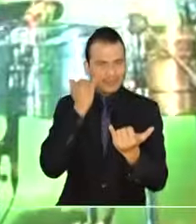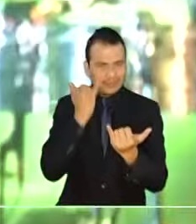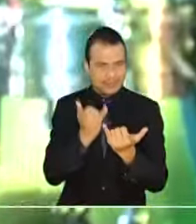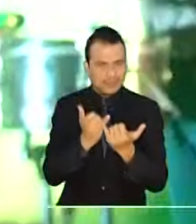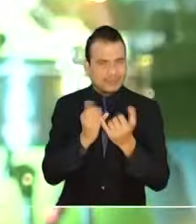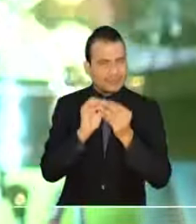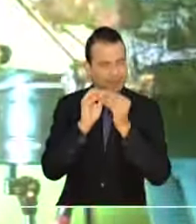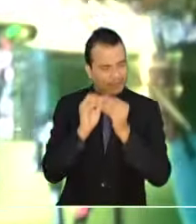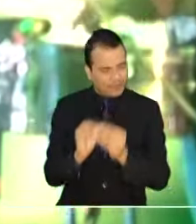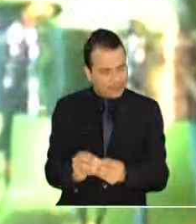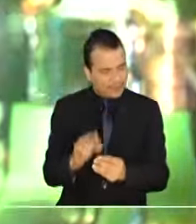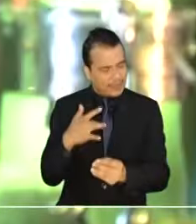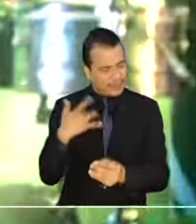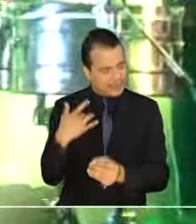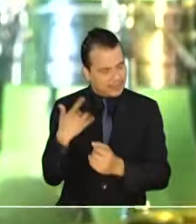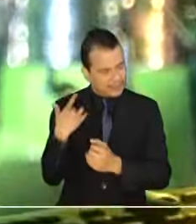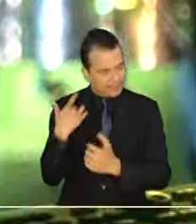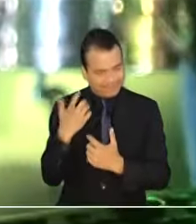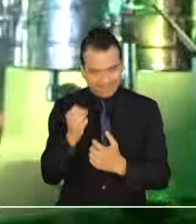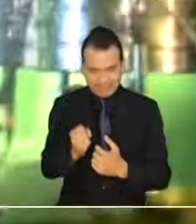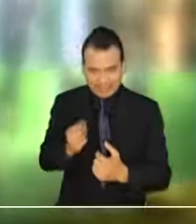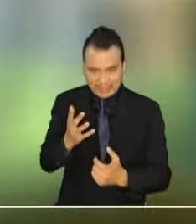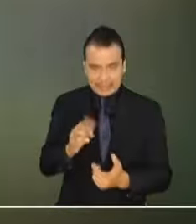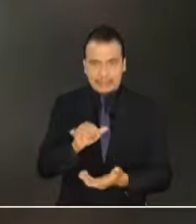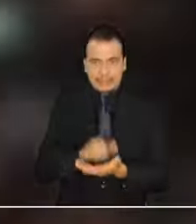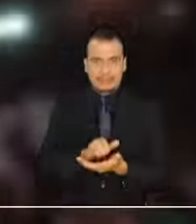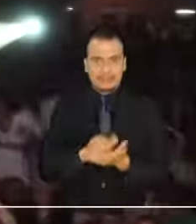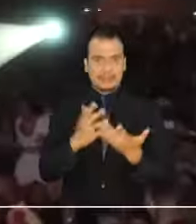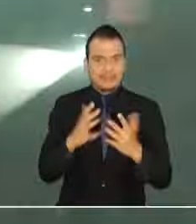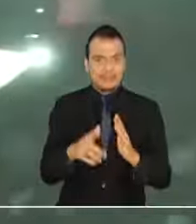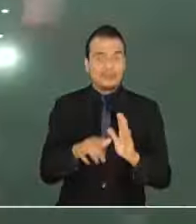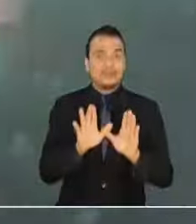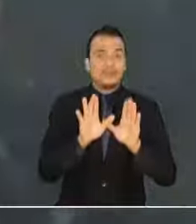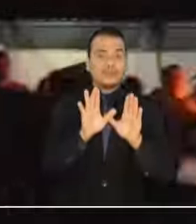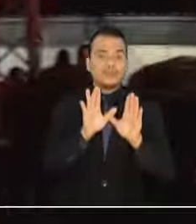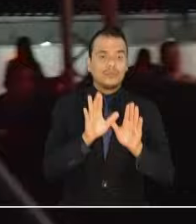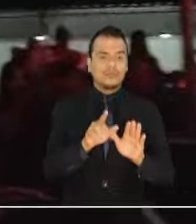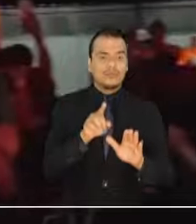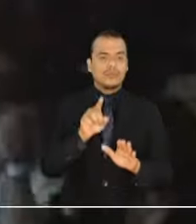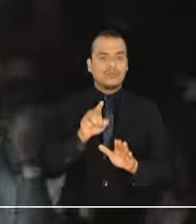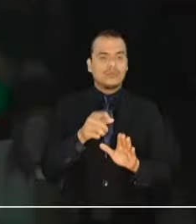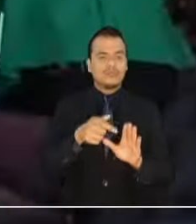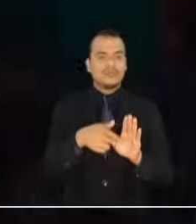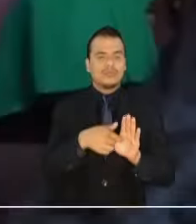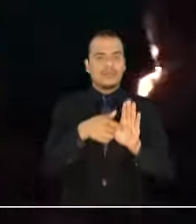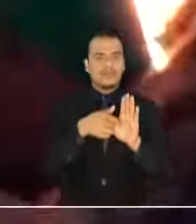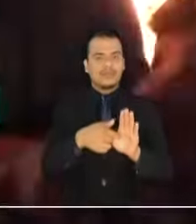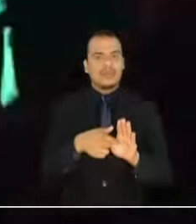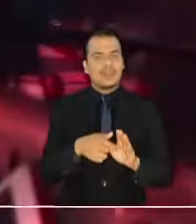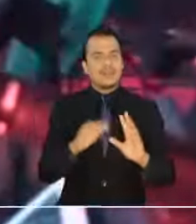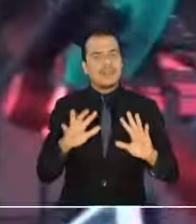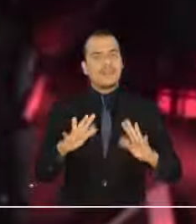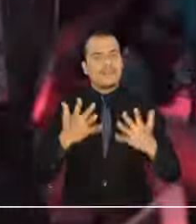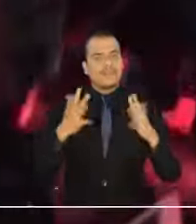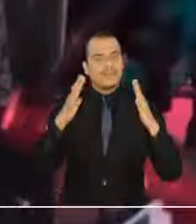caleño este homenaje se realizará durante la inauguración del 19o Festival mundial de salsa de Cali y en el marco de la cop 16